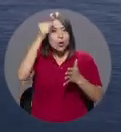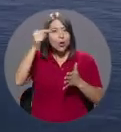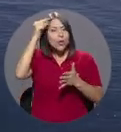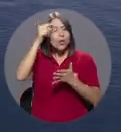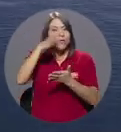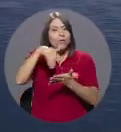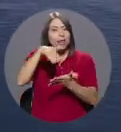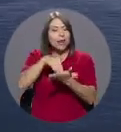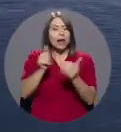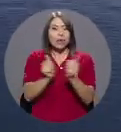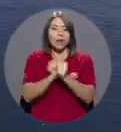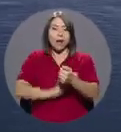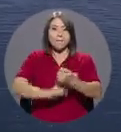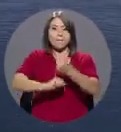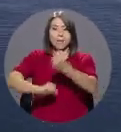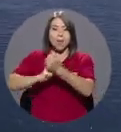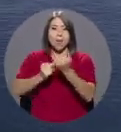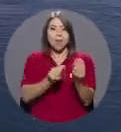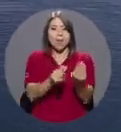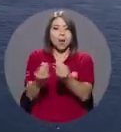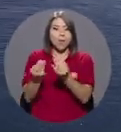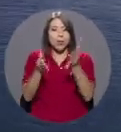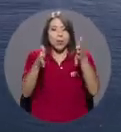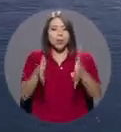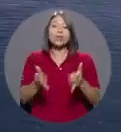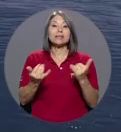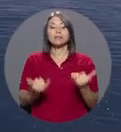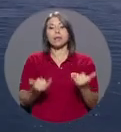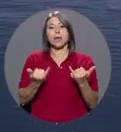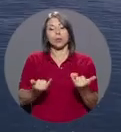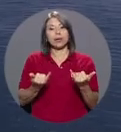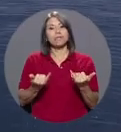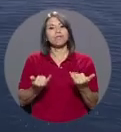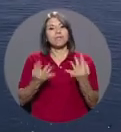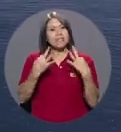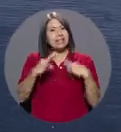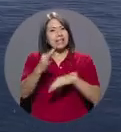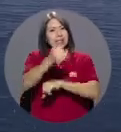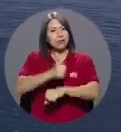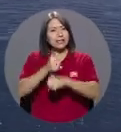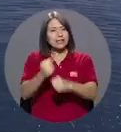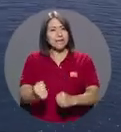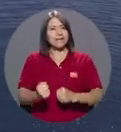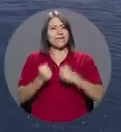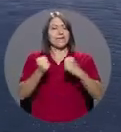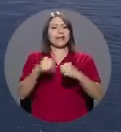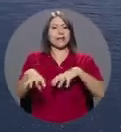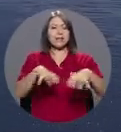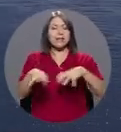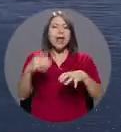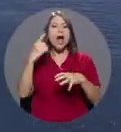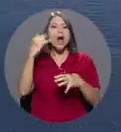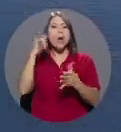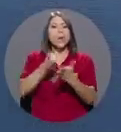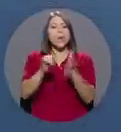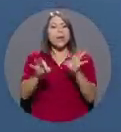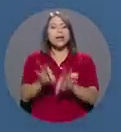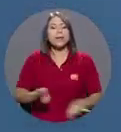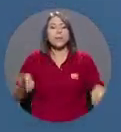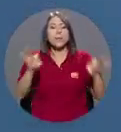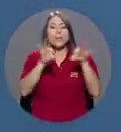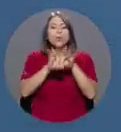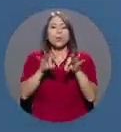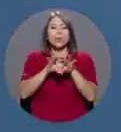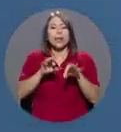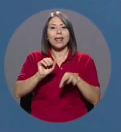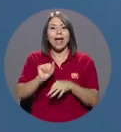que ha venido dando el gobierno federal a través de apoyos a productores, y bueno, ahora se está tratando de consolidar más esta actividad debido a la